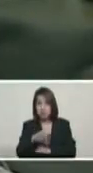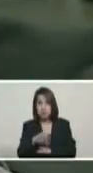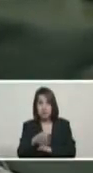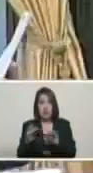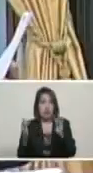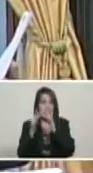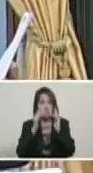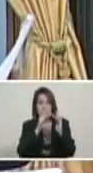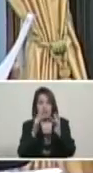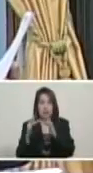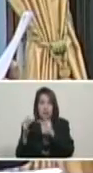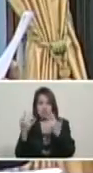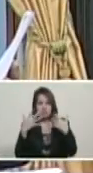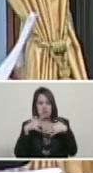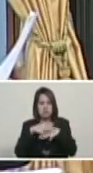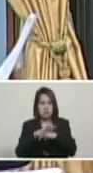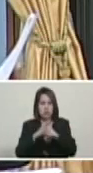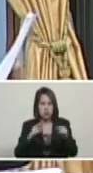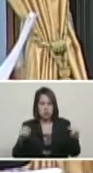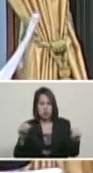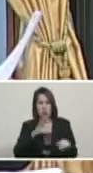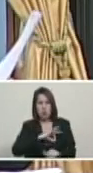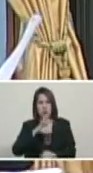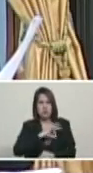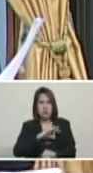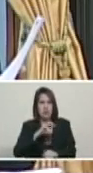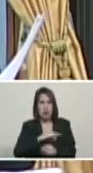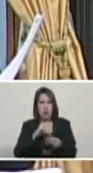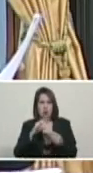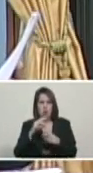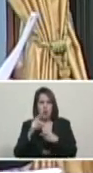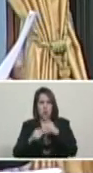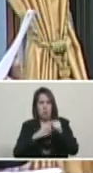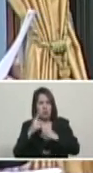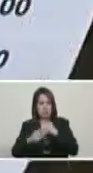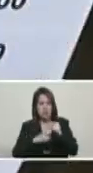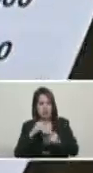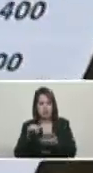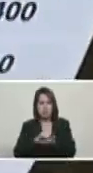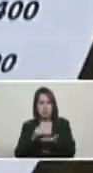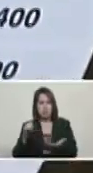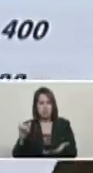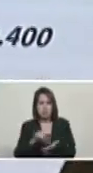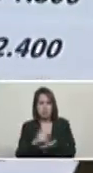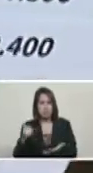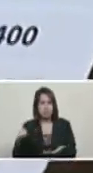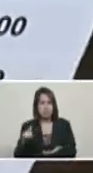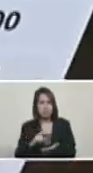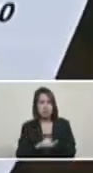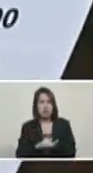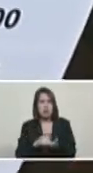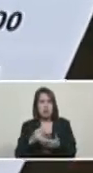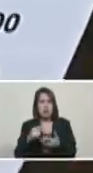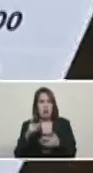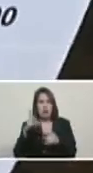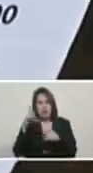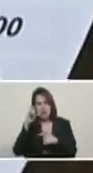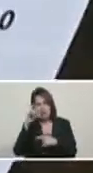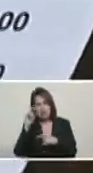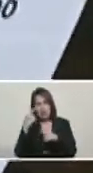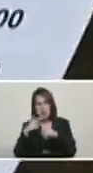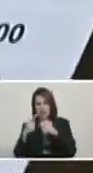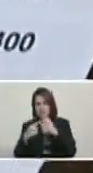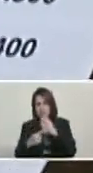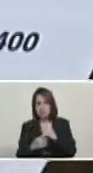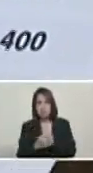interconexión de redes sociales, de WhatsApp. Ustedes tienen su vía, ¿verdad? Del sistema Patria.